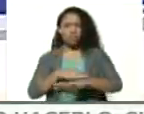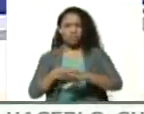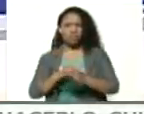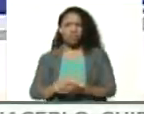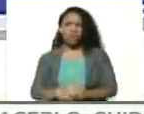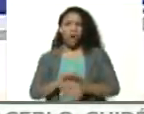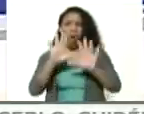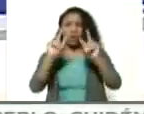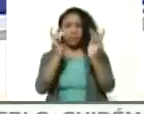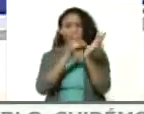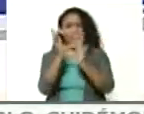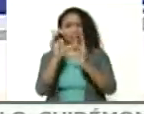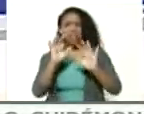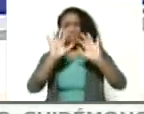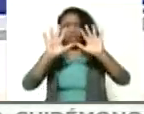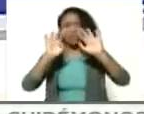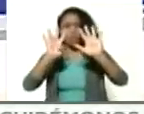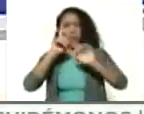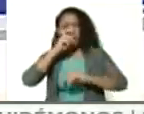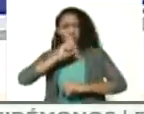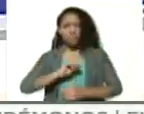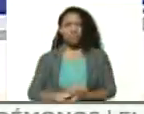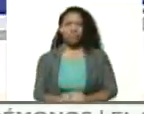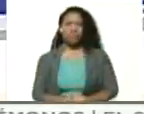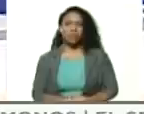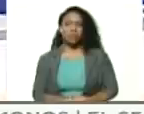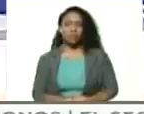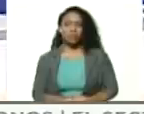El 11 de abril, 19 años.